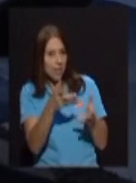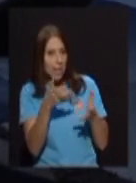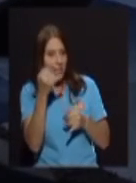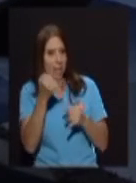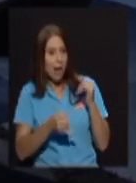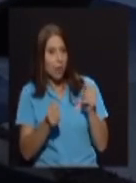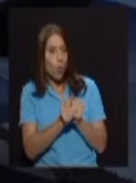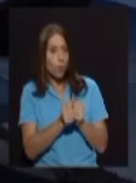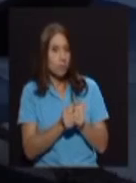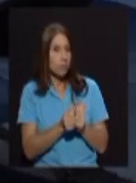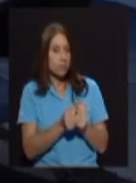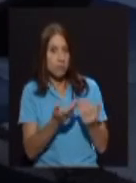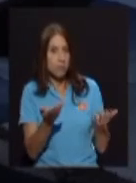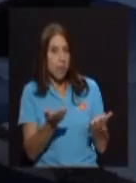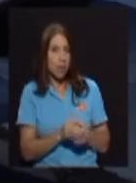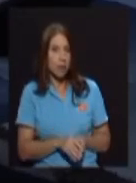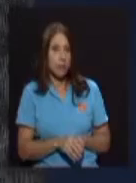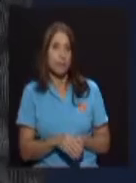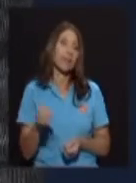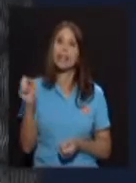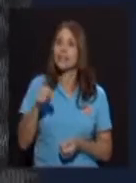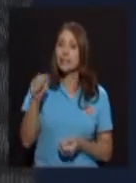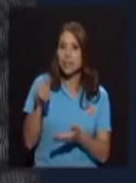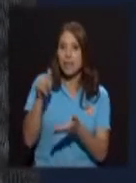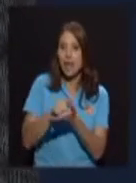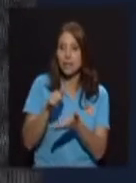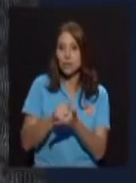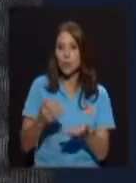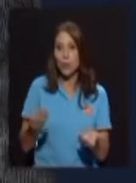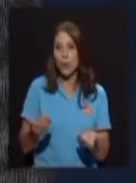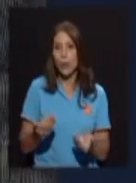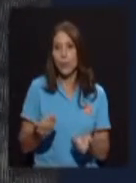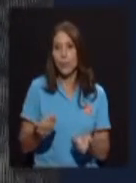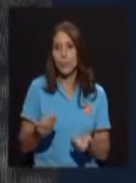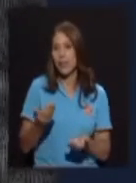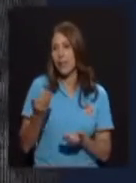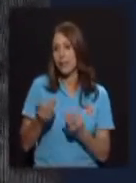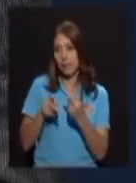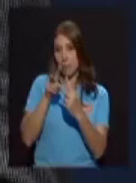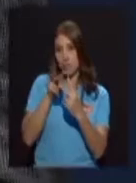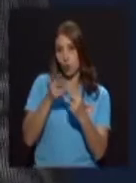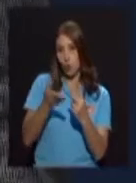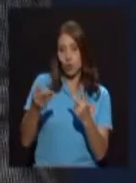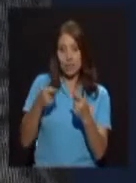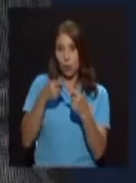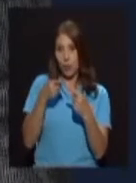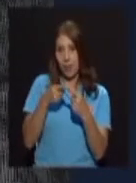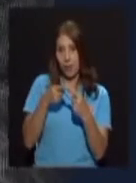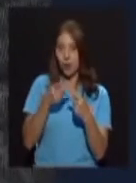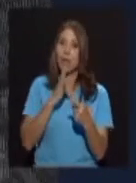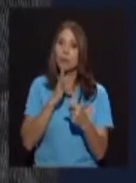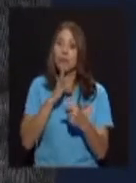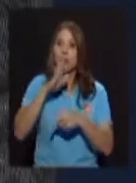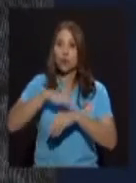alguna observación. Sí, esto hay que, tal vez dos cosas. Lo primero, que no obstante que hemos hablado de